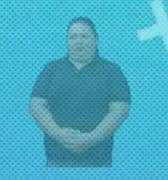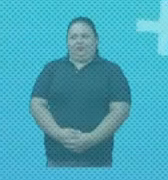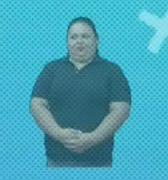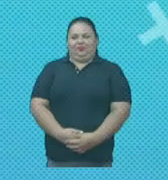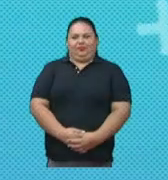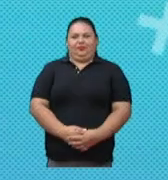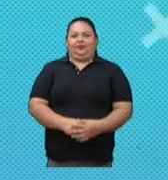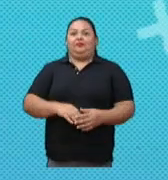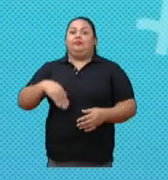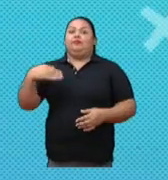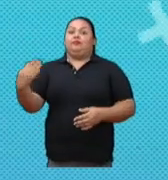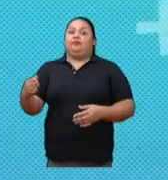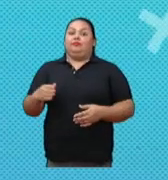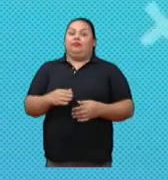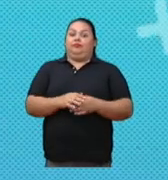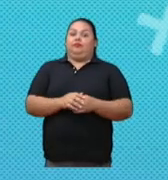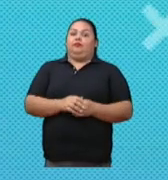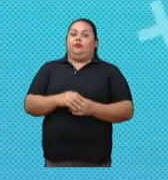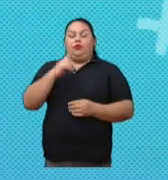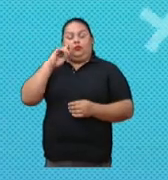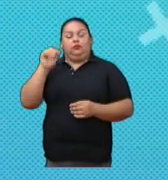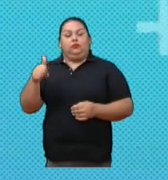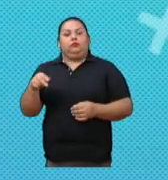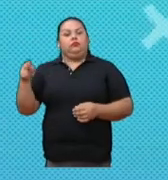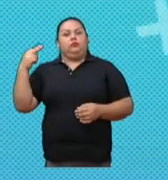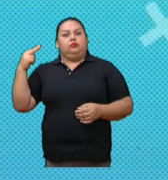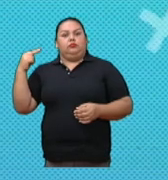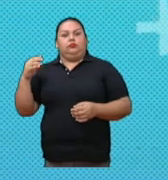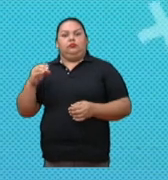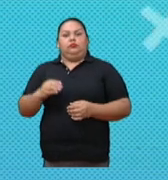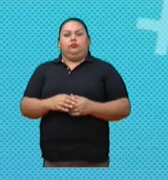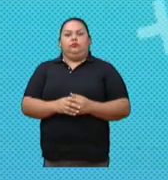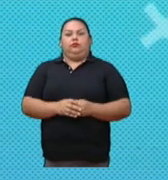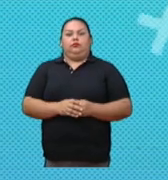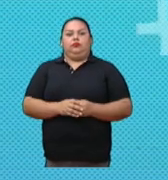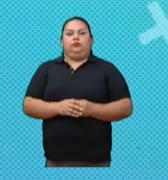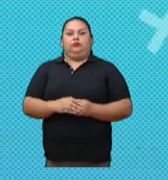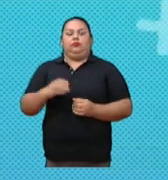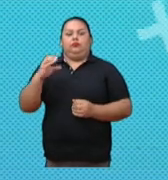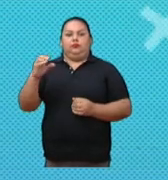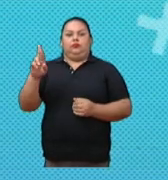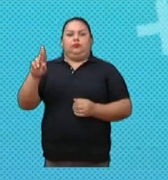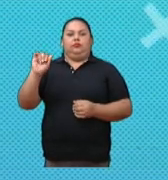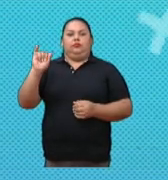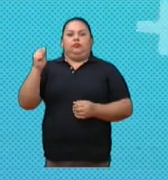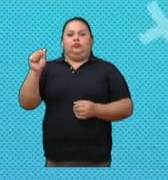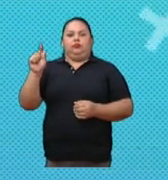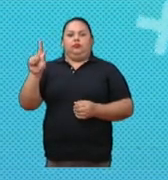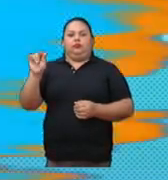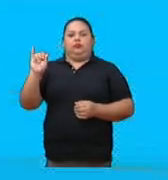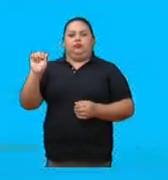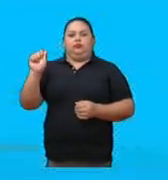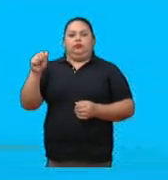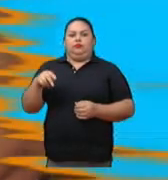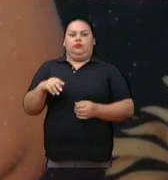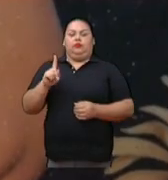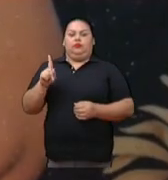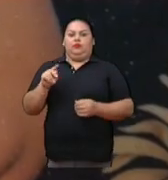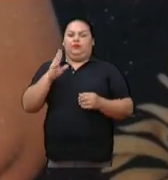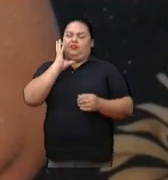En el siguiente programa conoceremos la historia de Christian West, una joven enamorada de los idiomas.